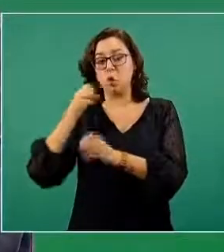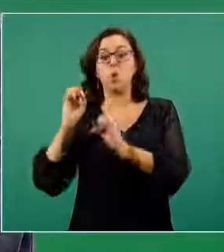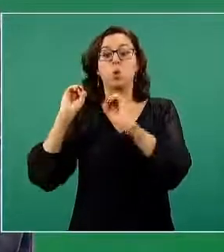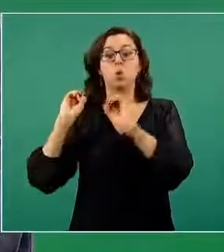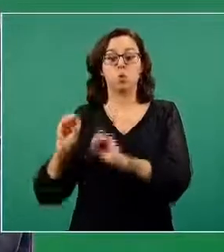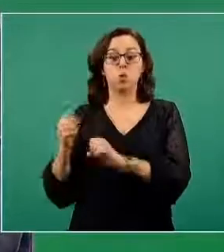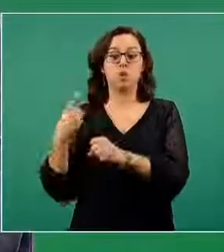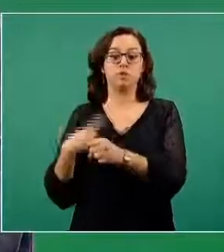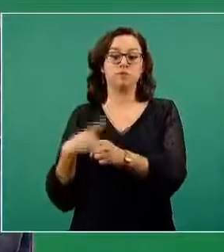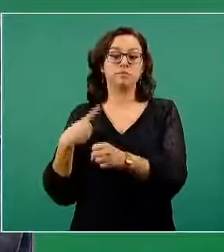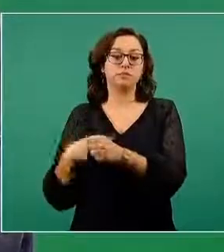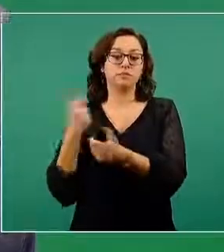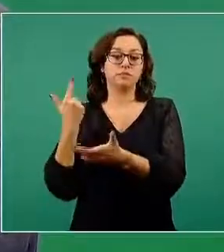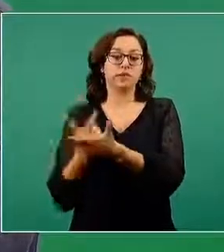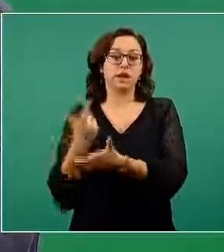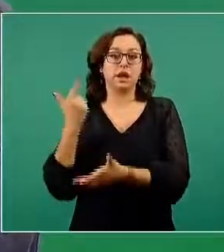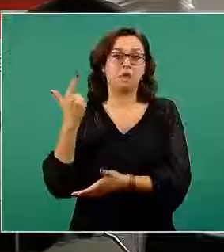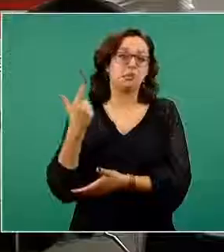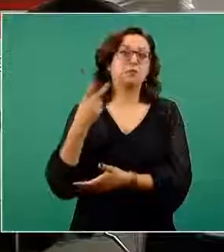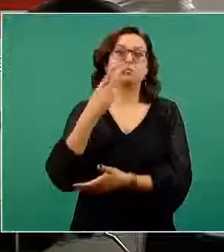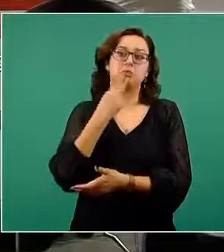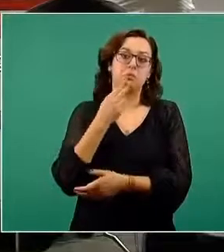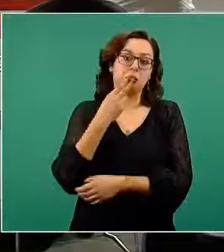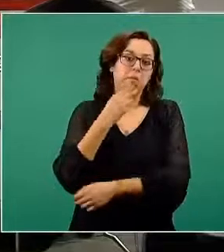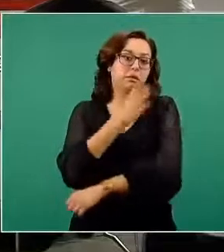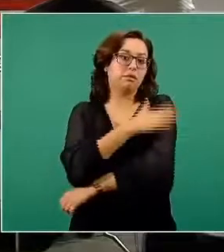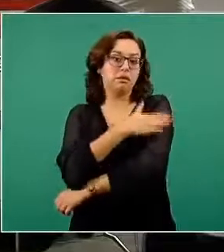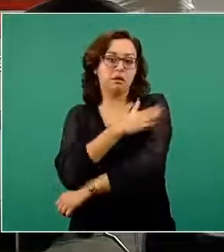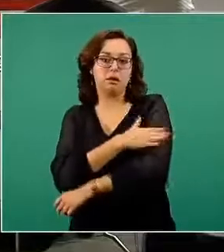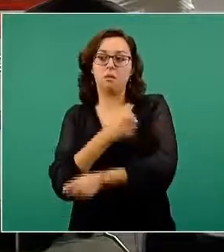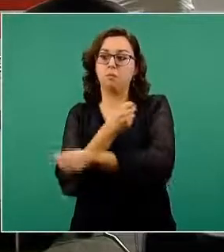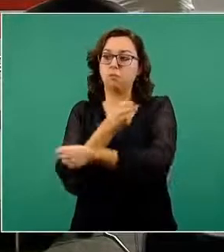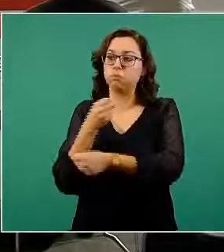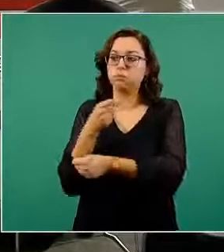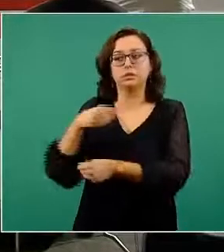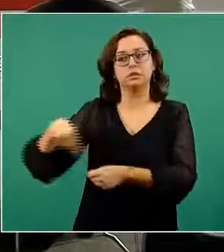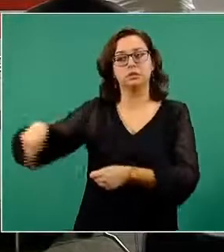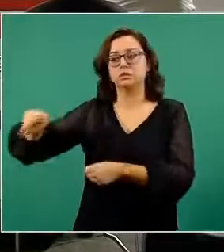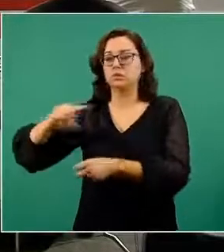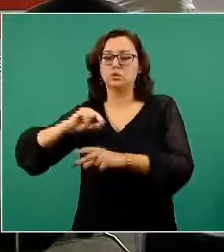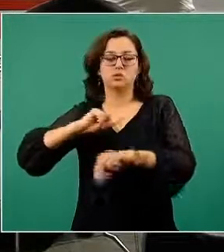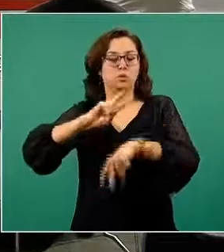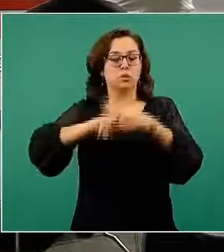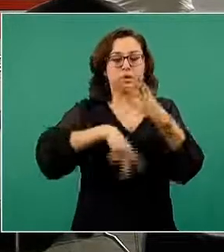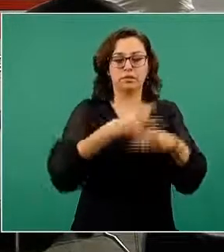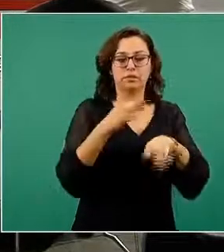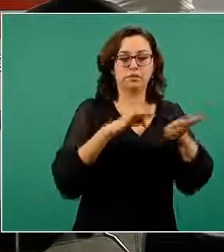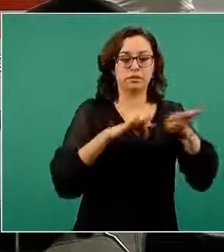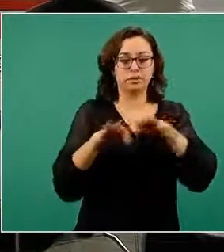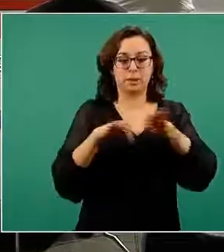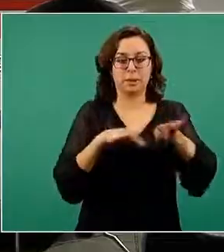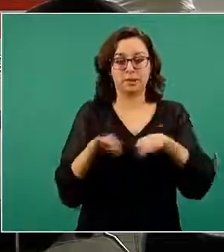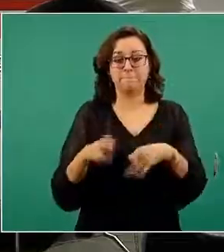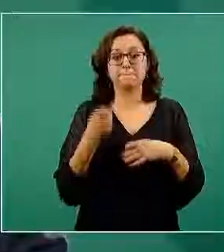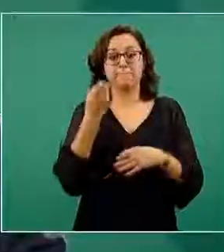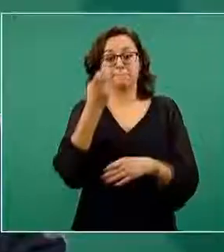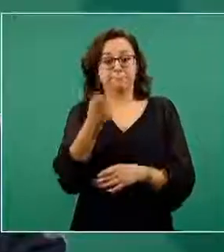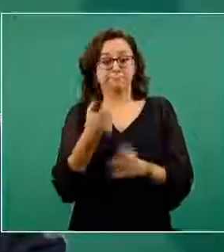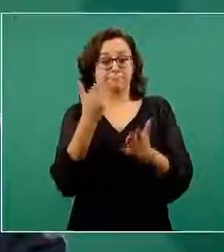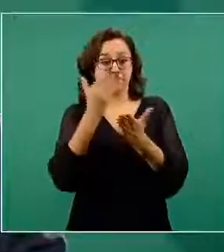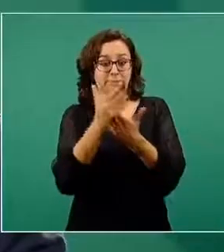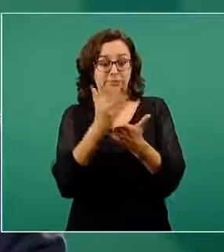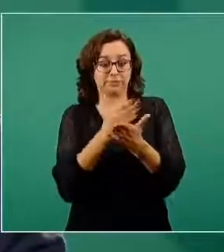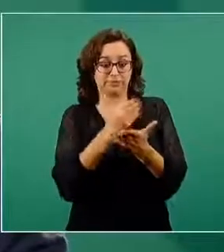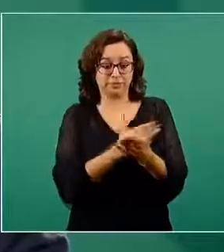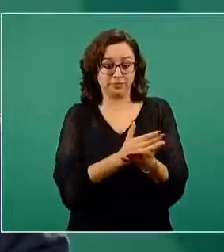bien alguna enfermedad crónica. En la propia disposición si se revisa el acuerdo original que dio lugar a